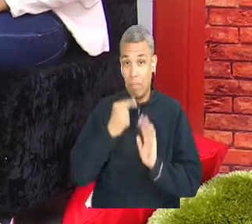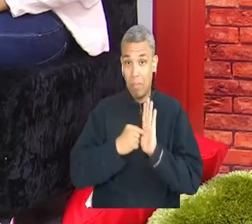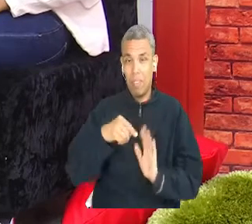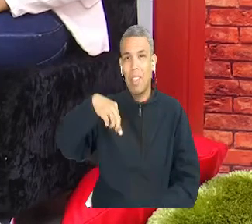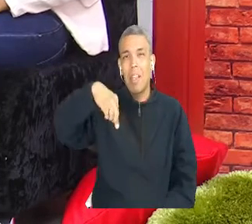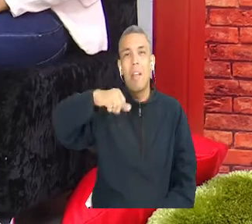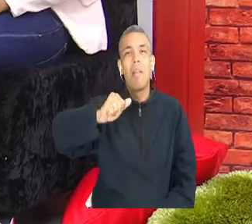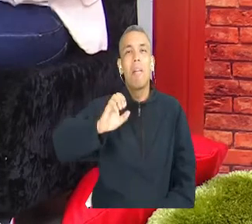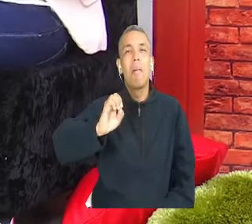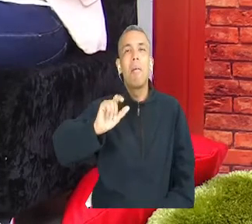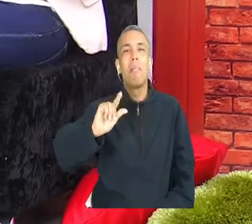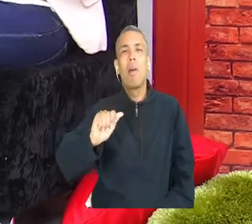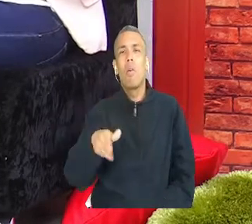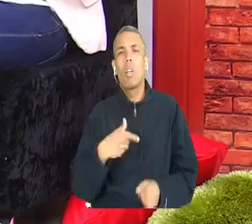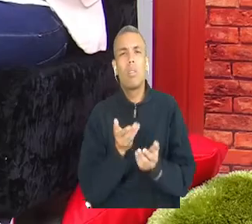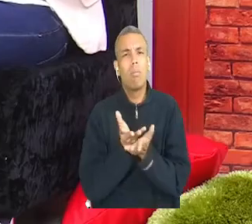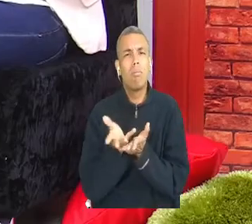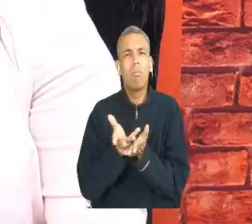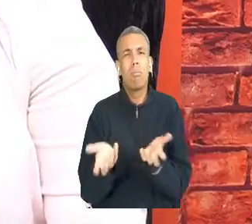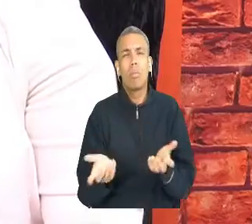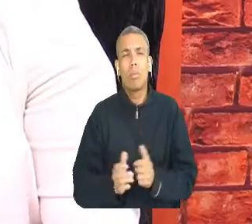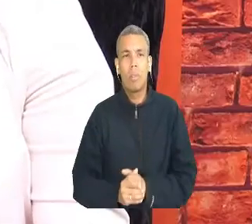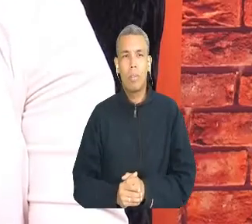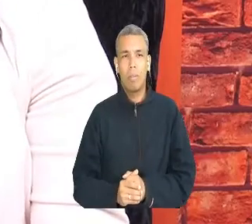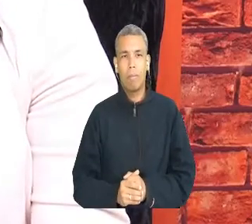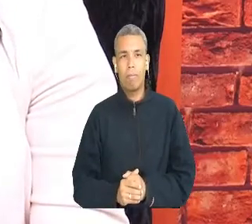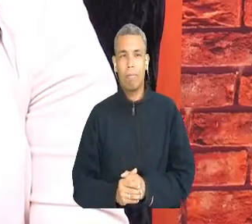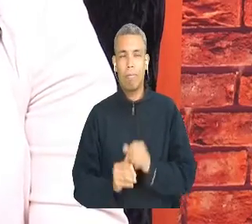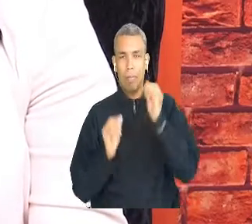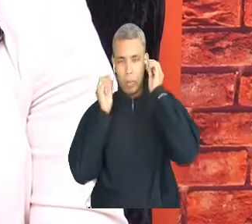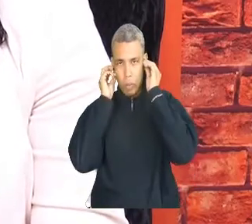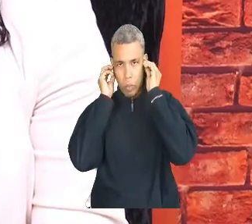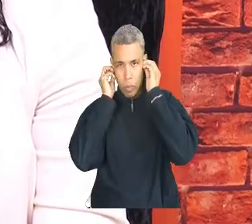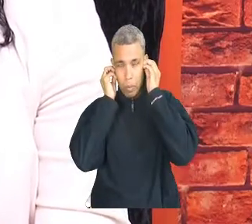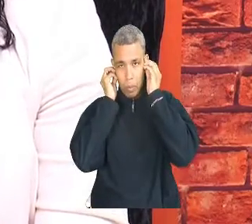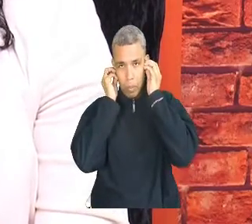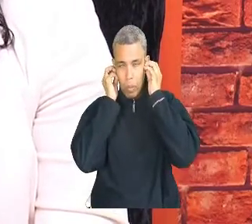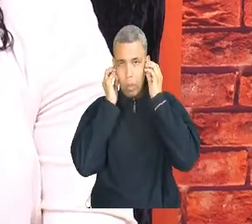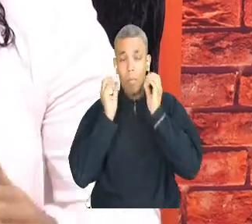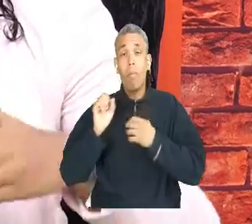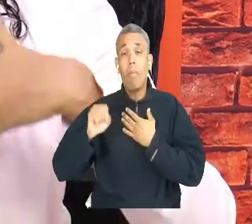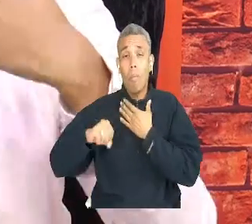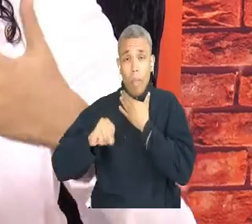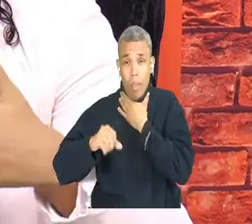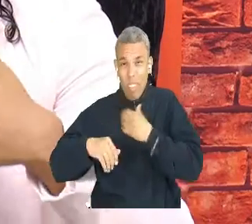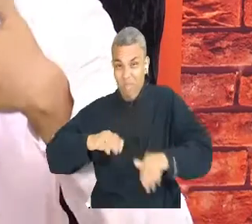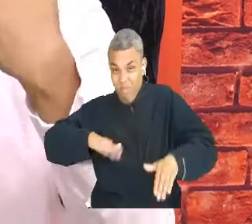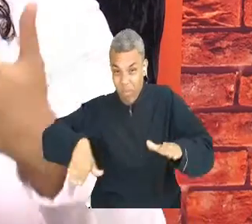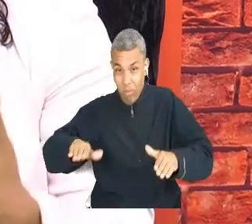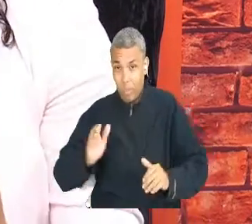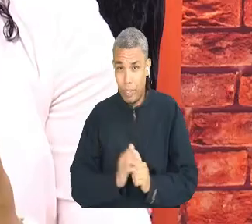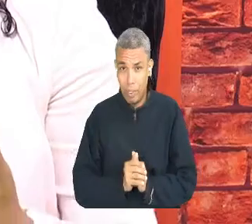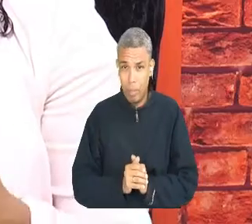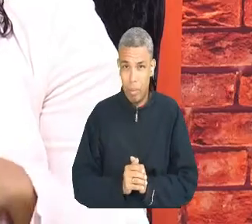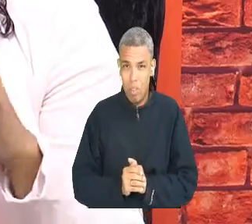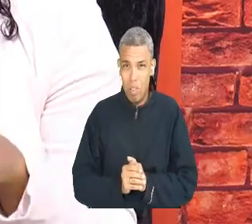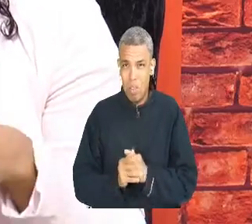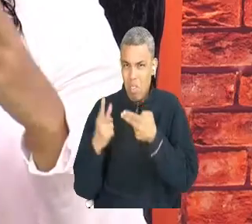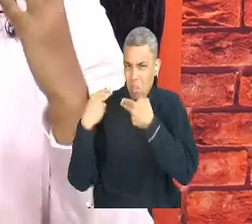bien gracias ese es un tema muy importante realmente muchas veces nosotros no nos damos cuenta que empezamos a aplazar a aplazar